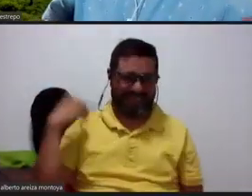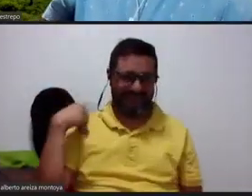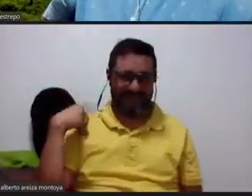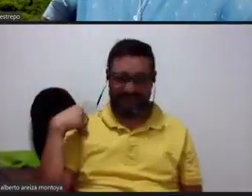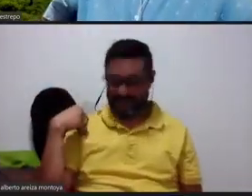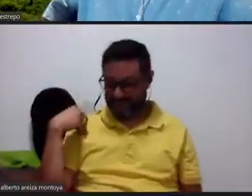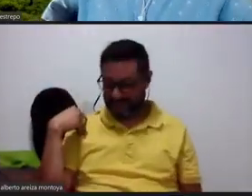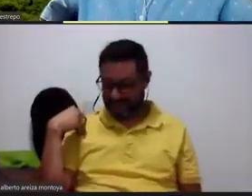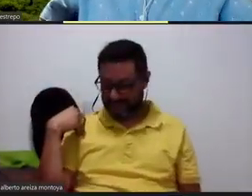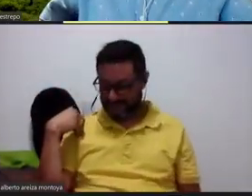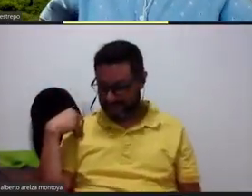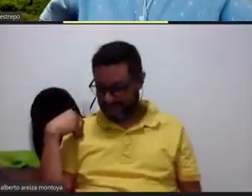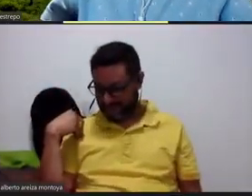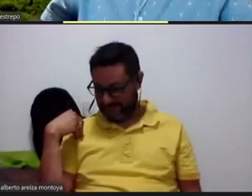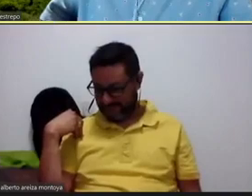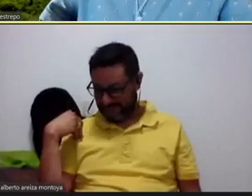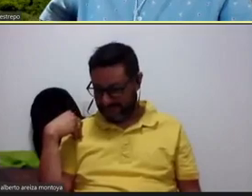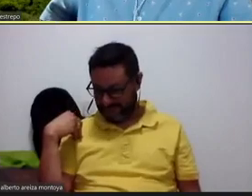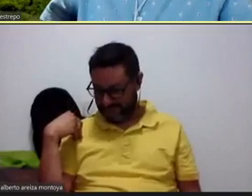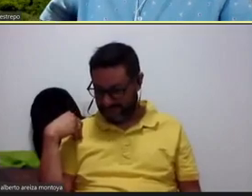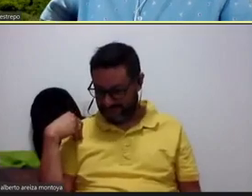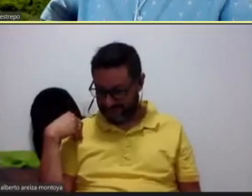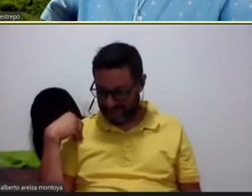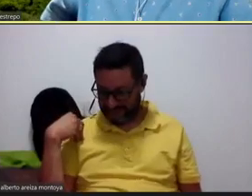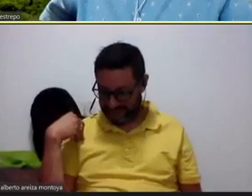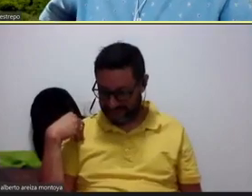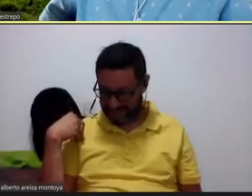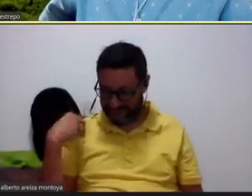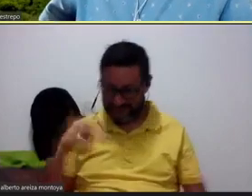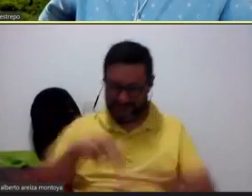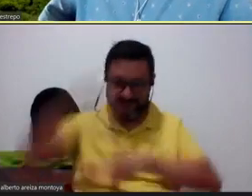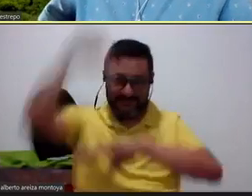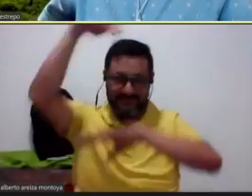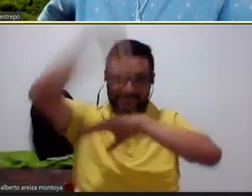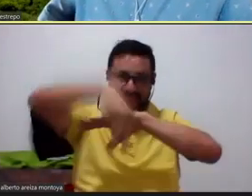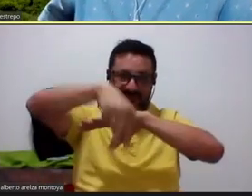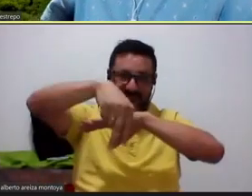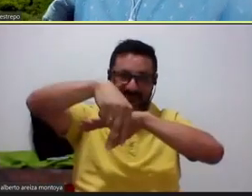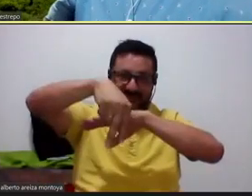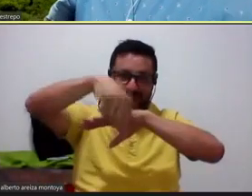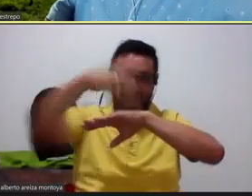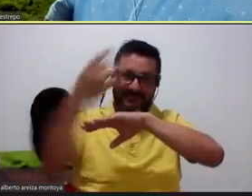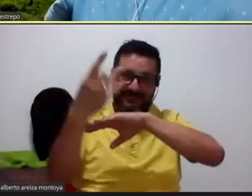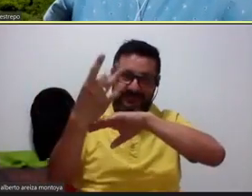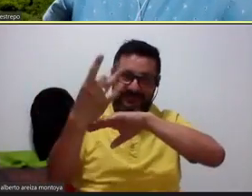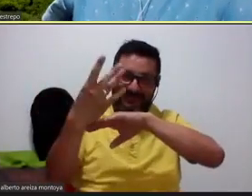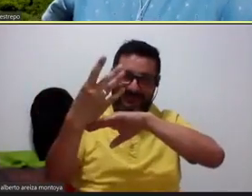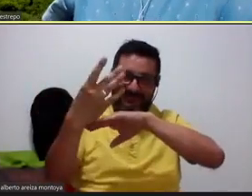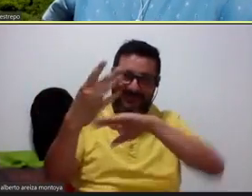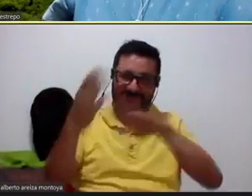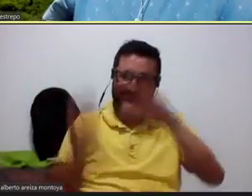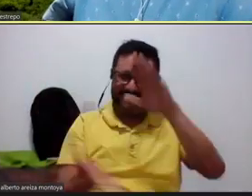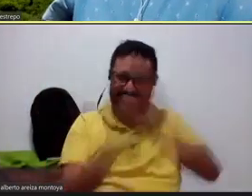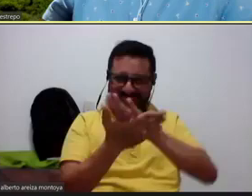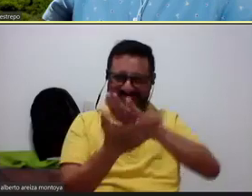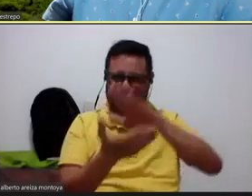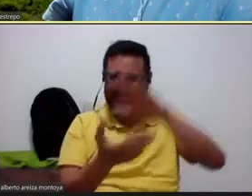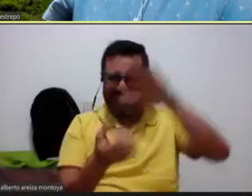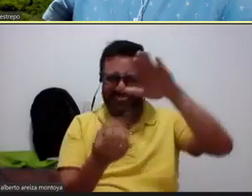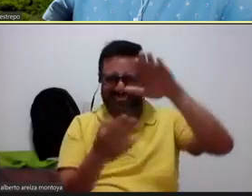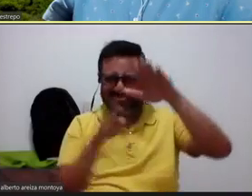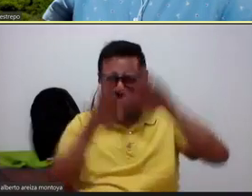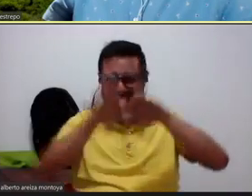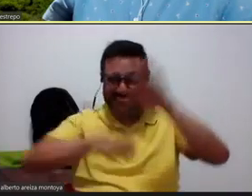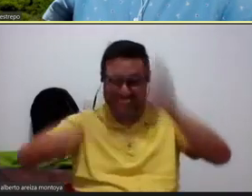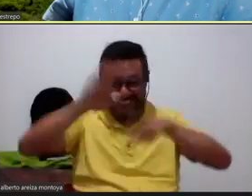para no tener que volver a subir. Entonces me tiré y creo que todavía tengo como las plantas de los pies como calientes.